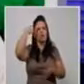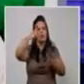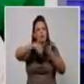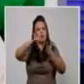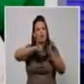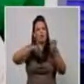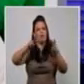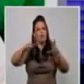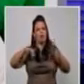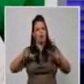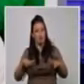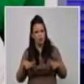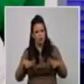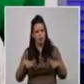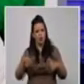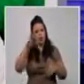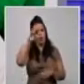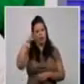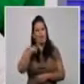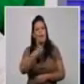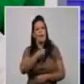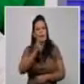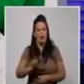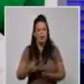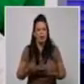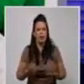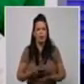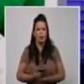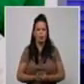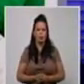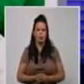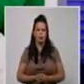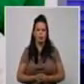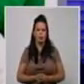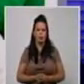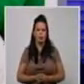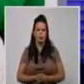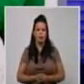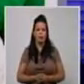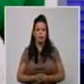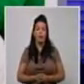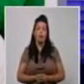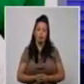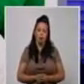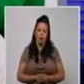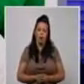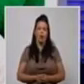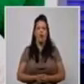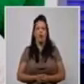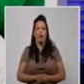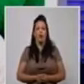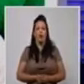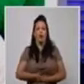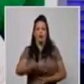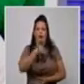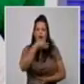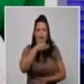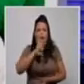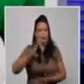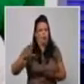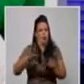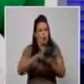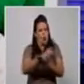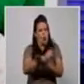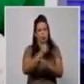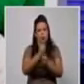Bueno, los médicos, sobre todo, primero todos trabajamos intensamente, unos